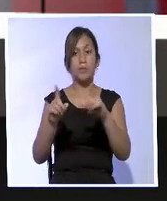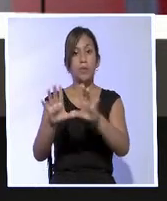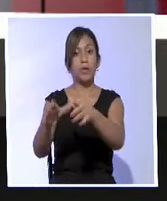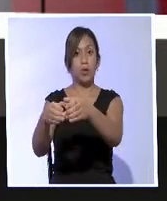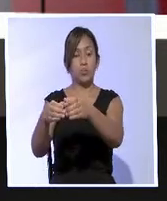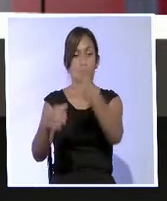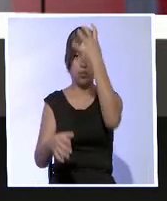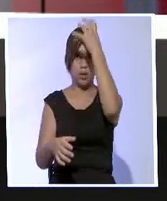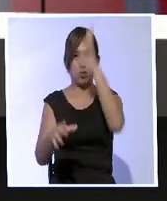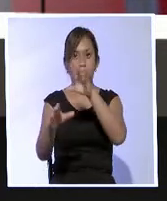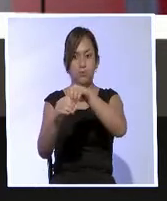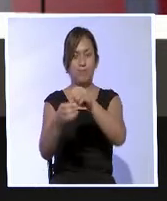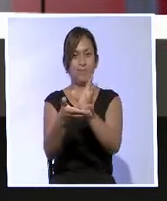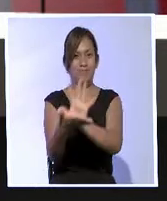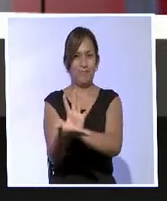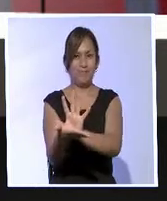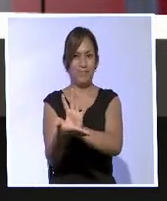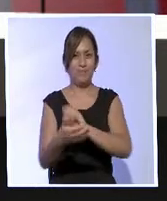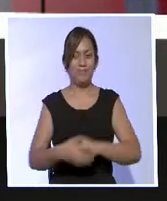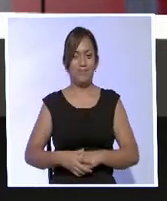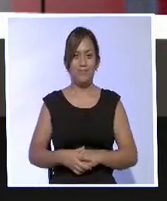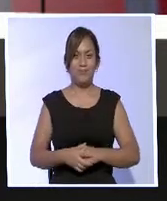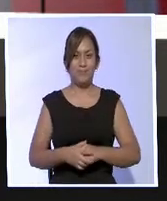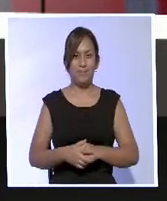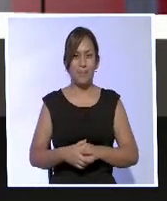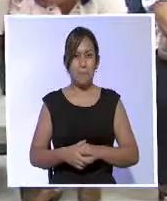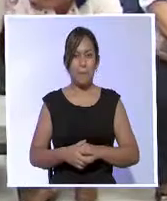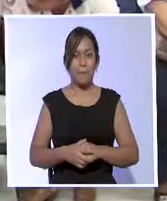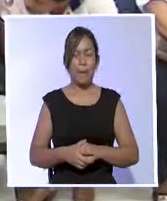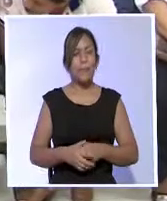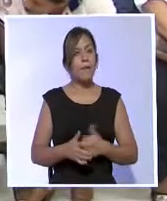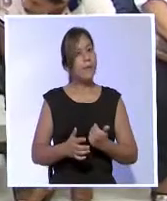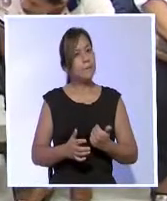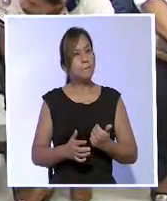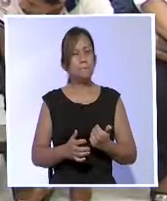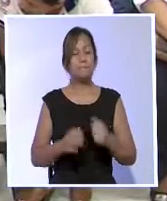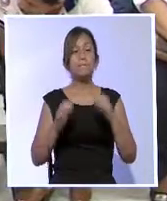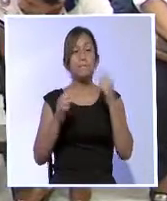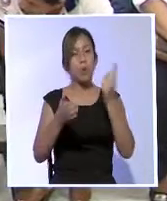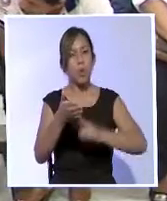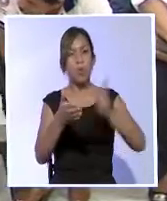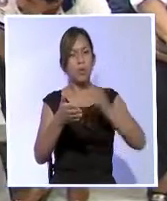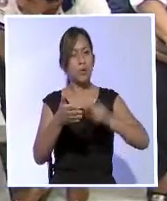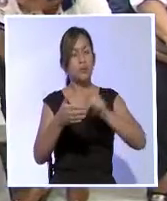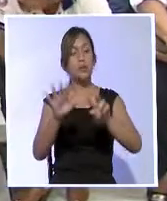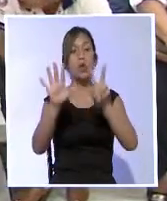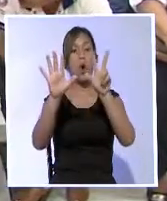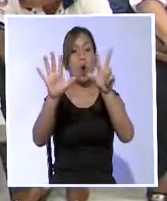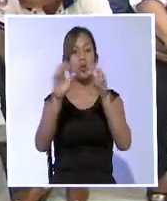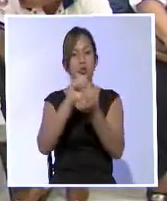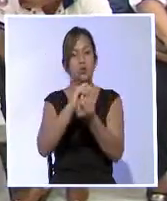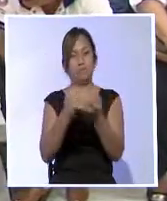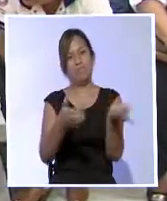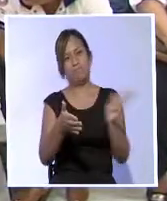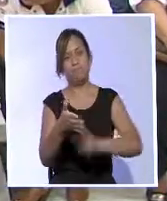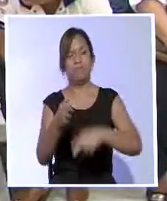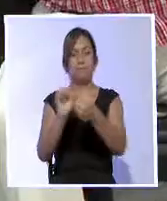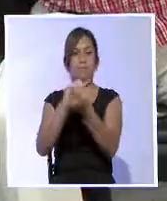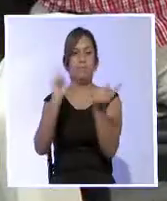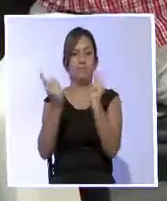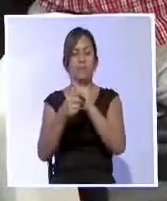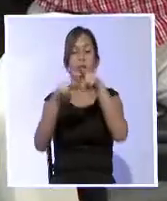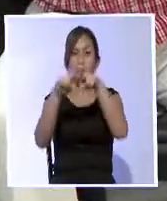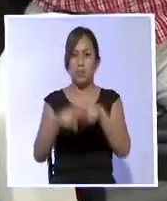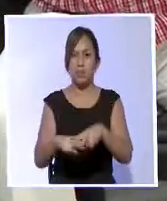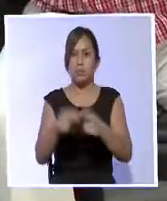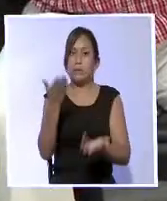comisión de educación de la asamblea nacional durante el octavo encuentro del diálogo social sobre el análisis de posibles reformas